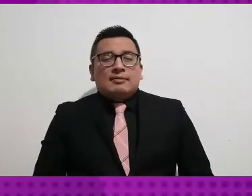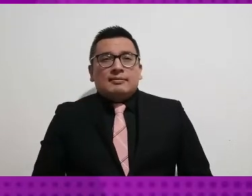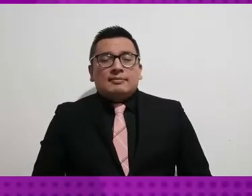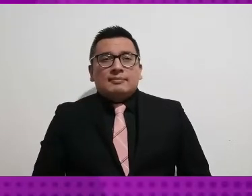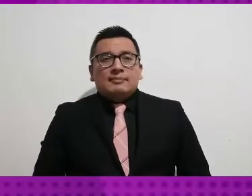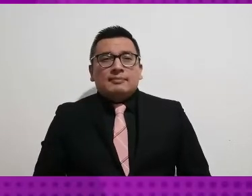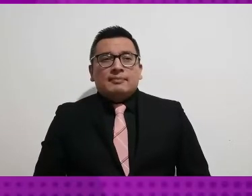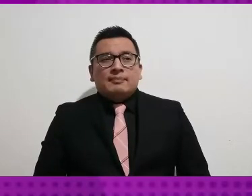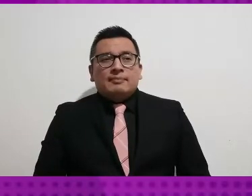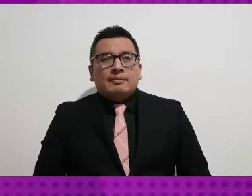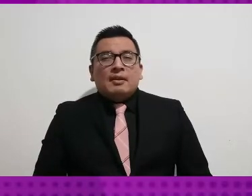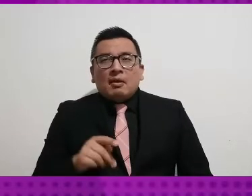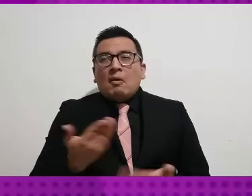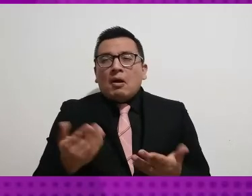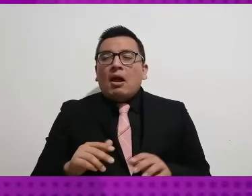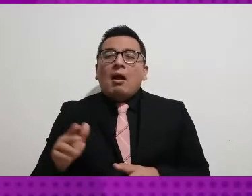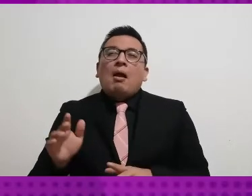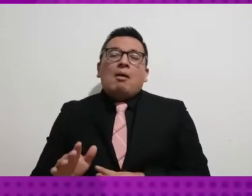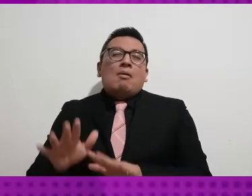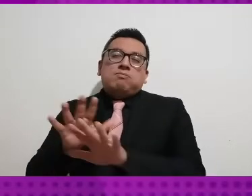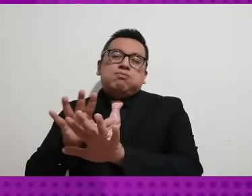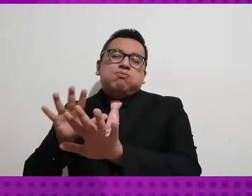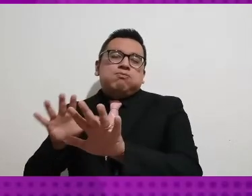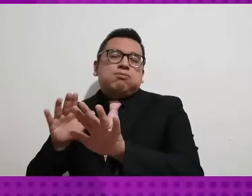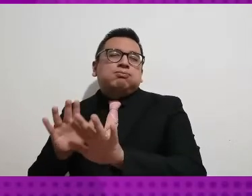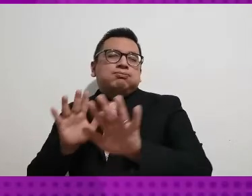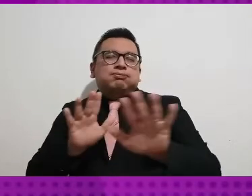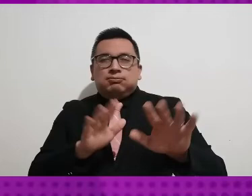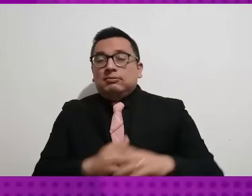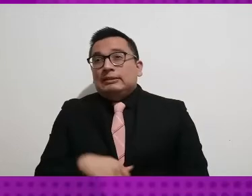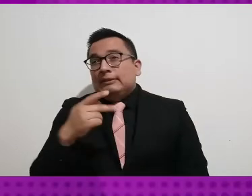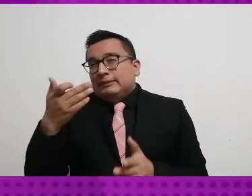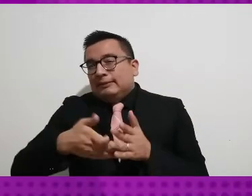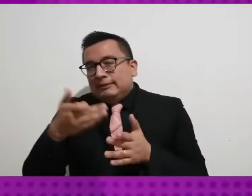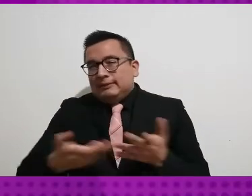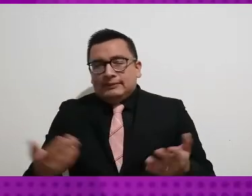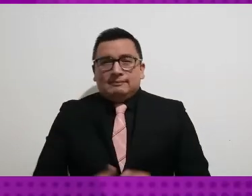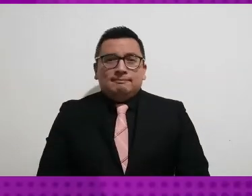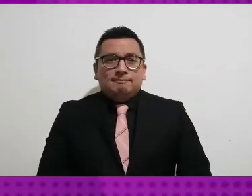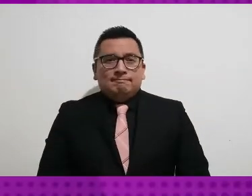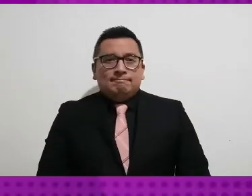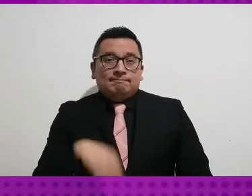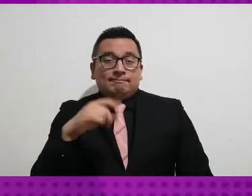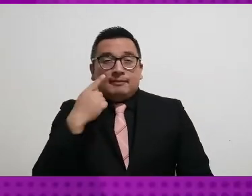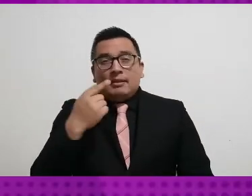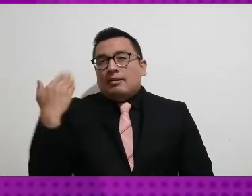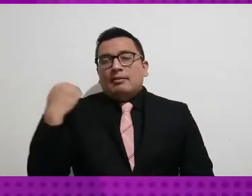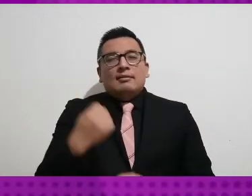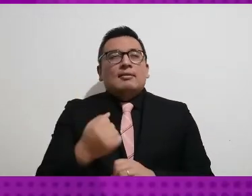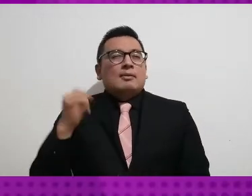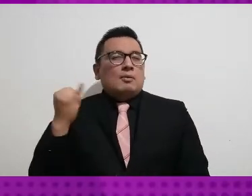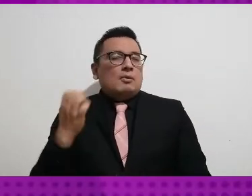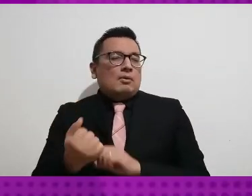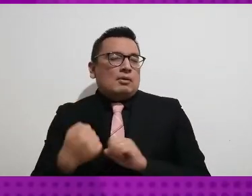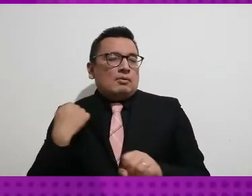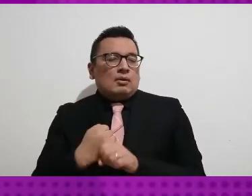muy poco. Realmente en los últimos años ha venido creciendo, pero claro. Falta mucho trabajo por hacer. Sí, la última a la que asistí fue en junio del año